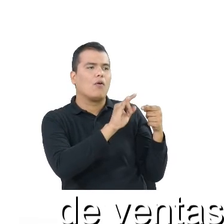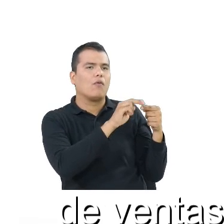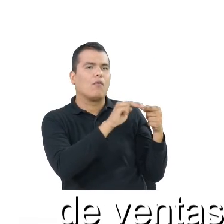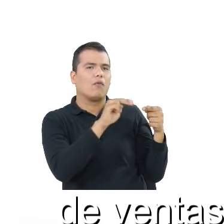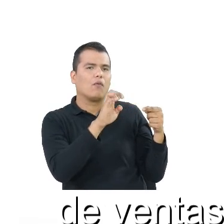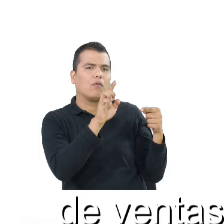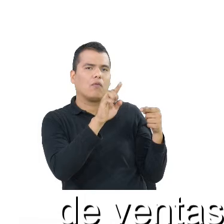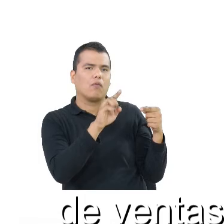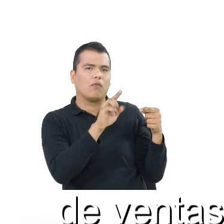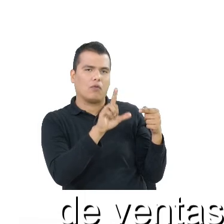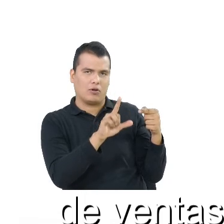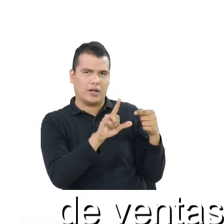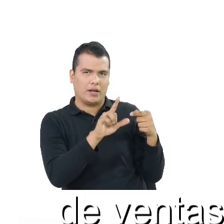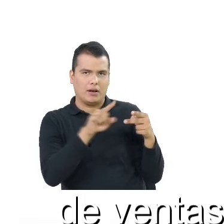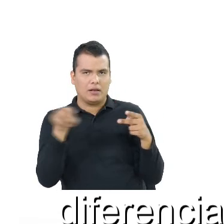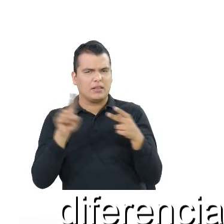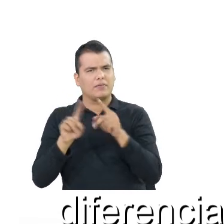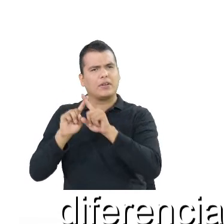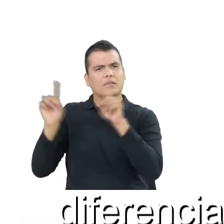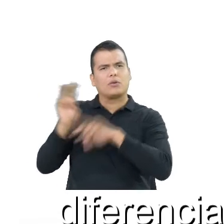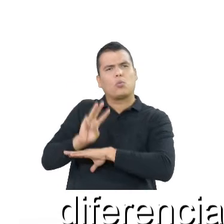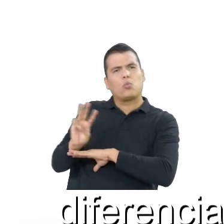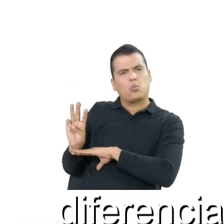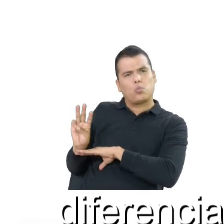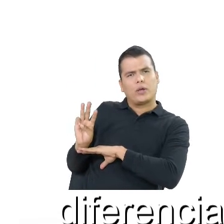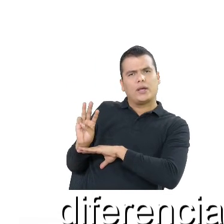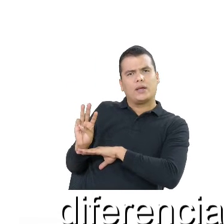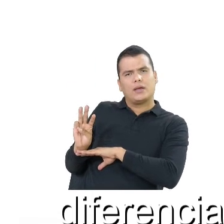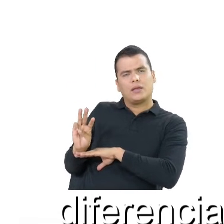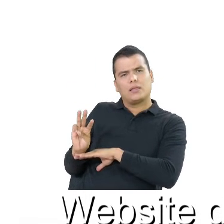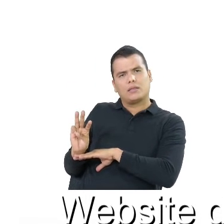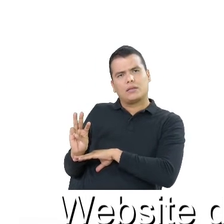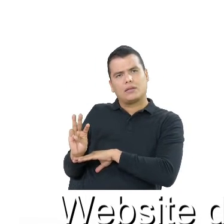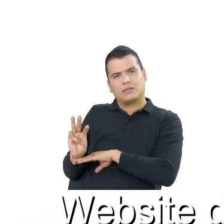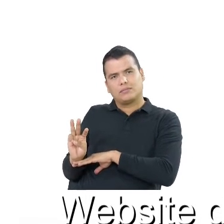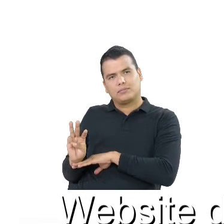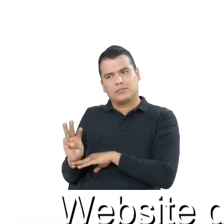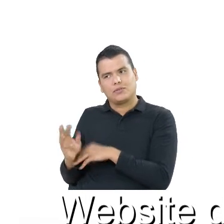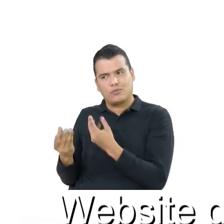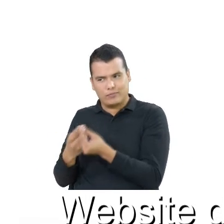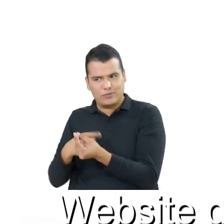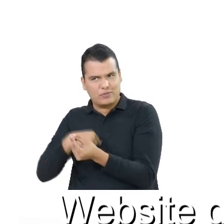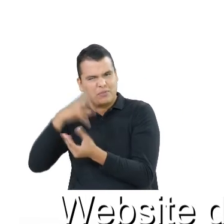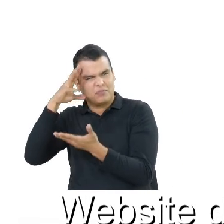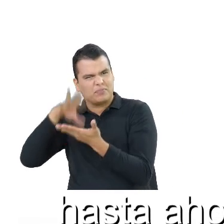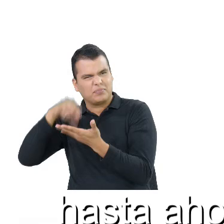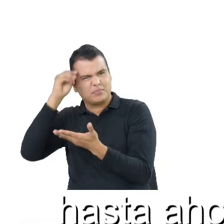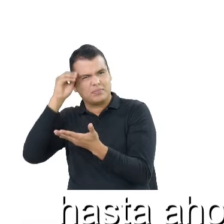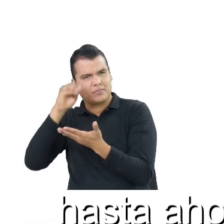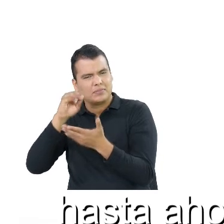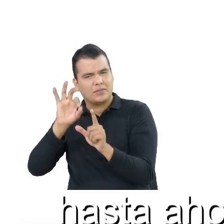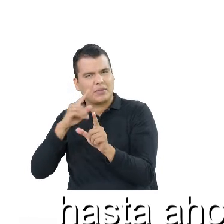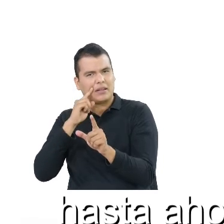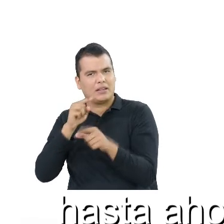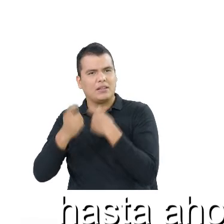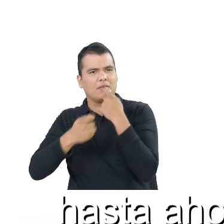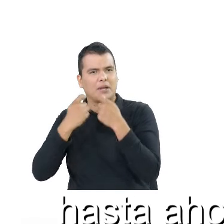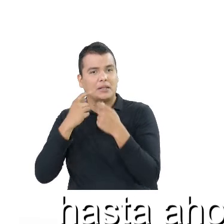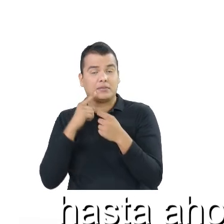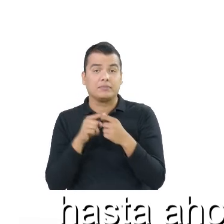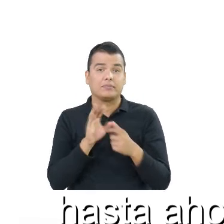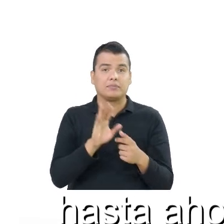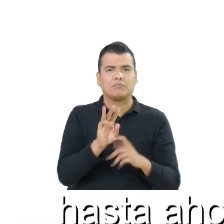website de la mayoría de personas que hasta ahorita estamos aprendiendo a hacer este tema del e-commerce, es que el website es un sitio donde hay